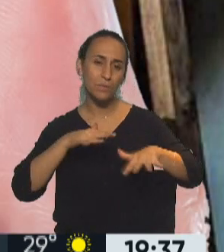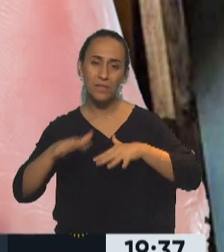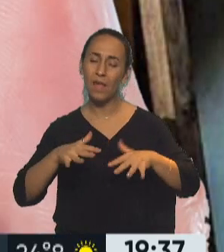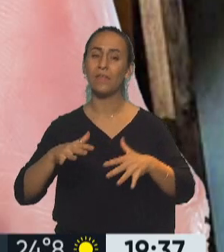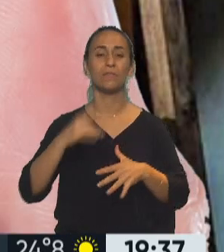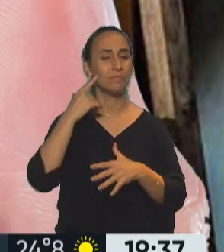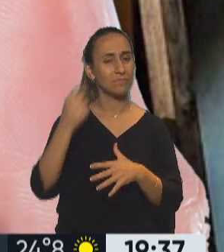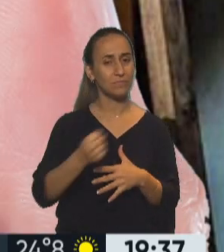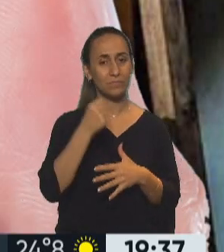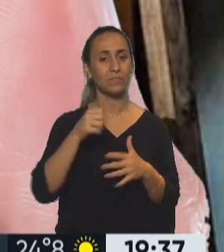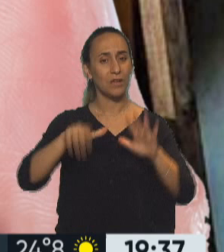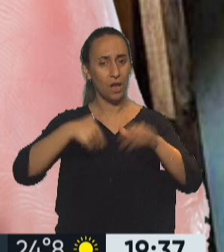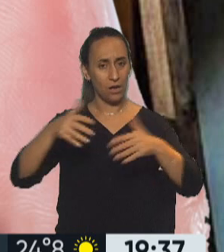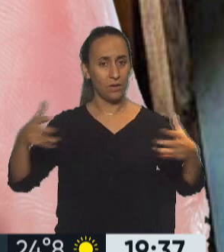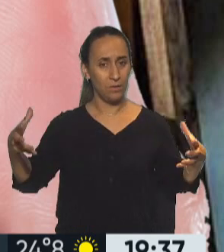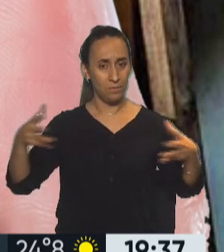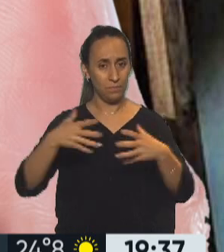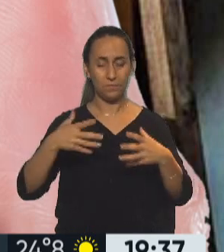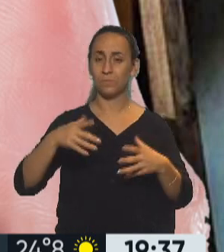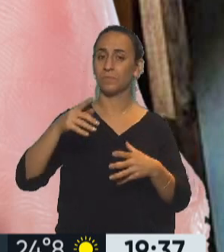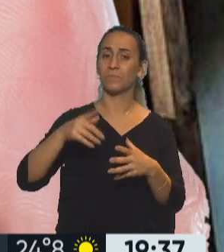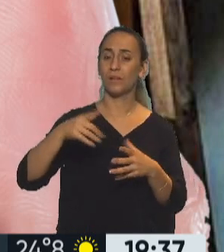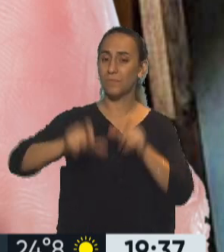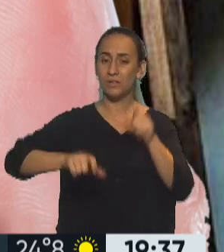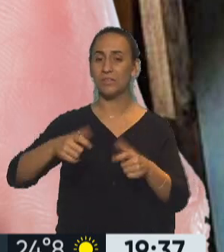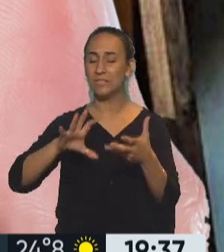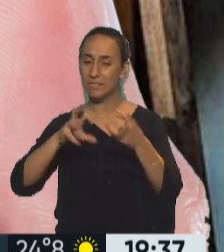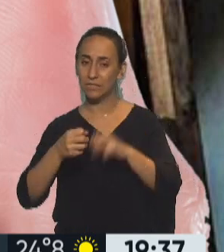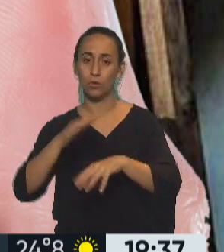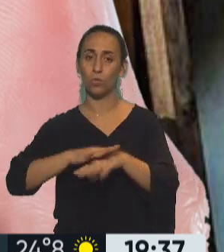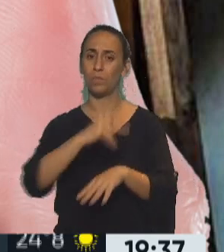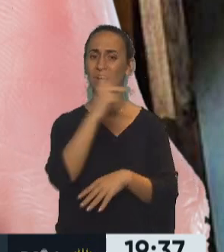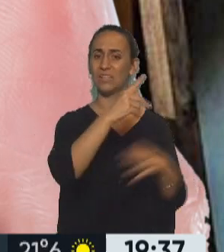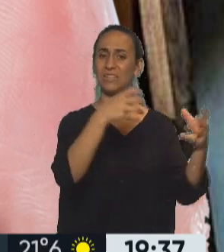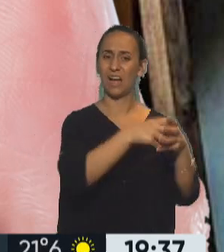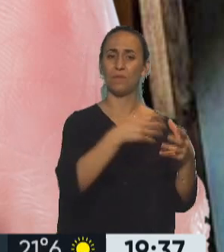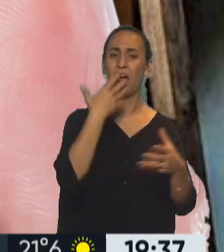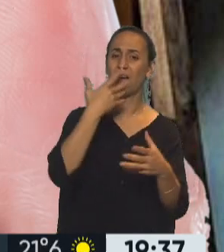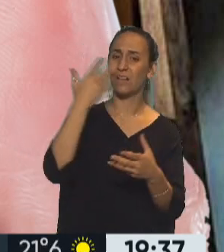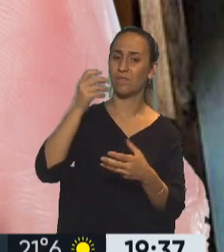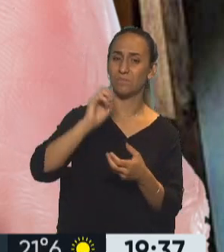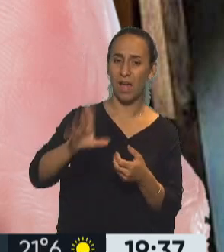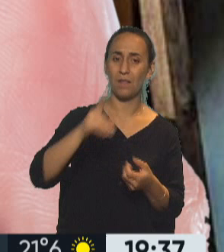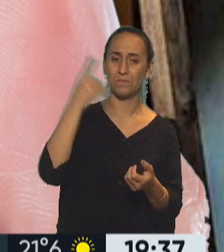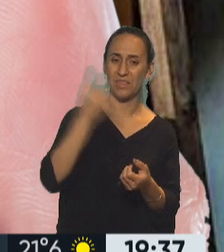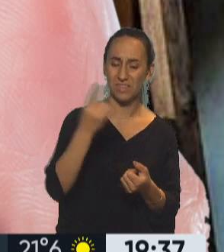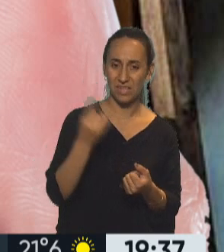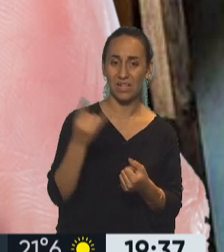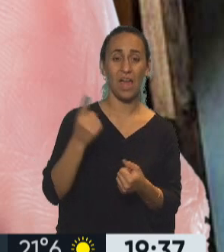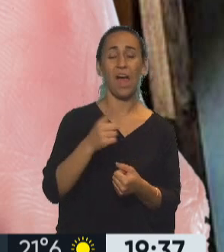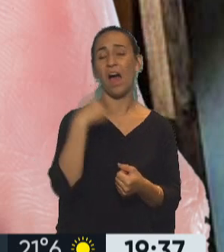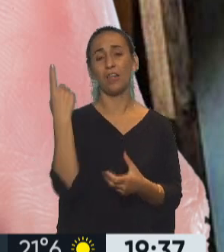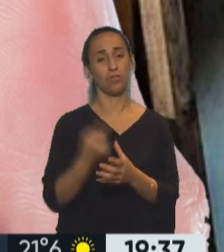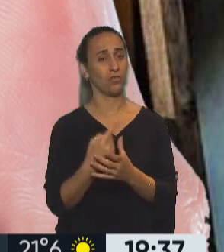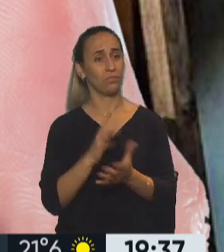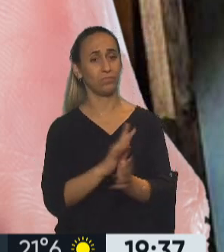es reunir a todos los damnificados por los cae en el sentido este de que los calumnias nos injurian a todos los que nos